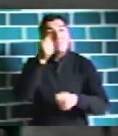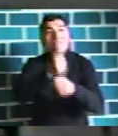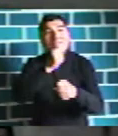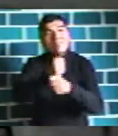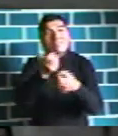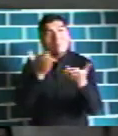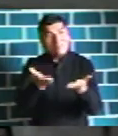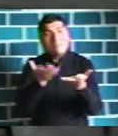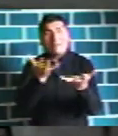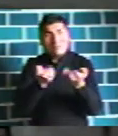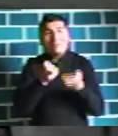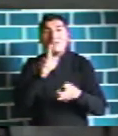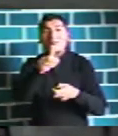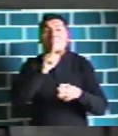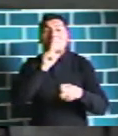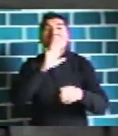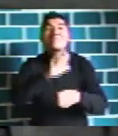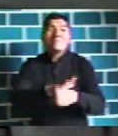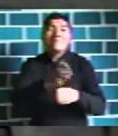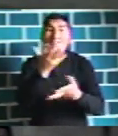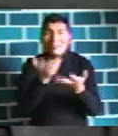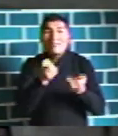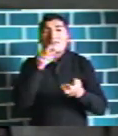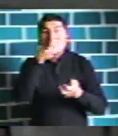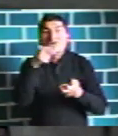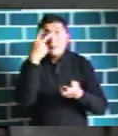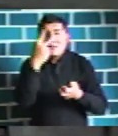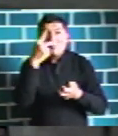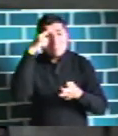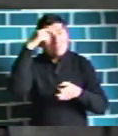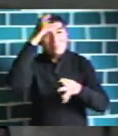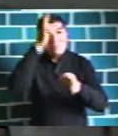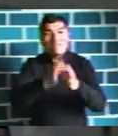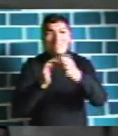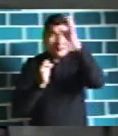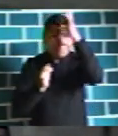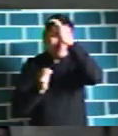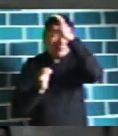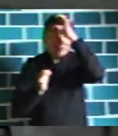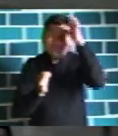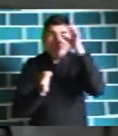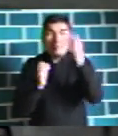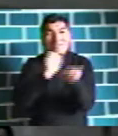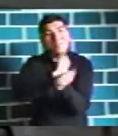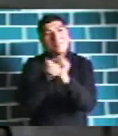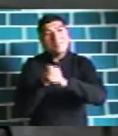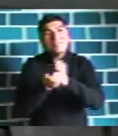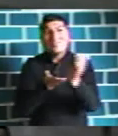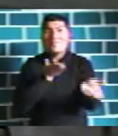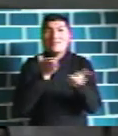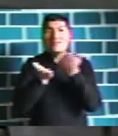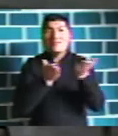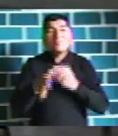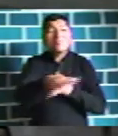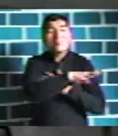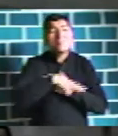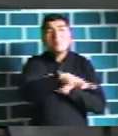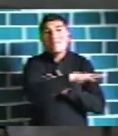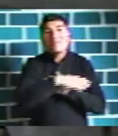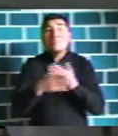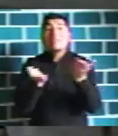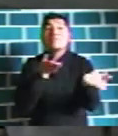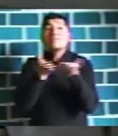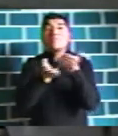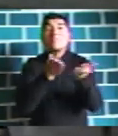queremos tu compromiso queremos ver tu fe católica traducida en el servicio de tu barrio en el